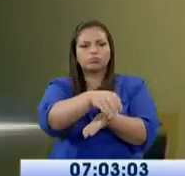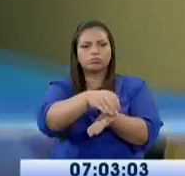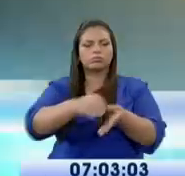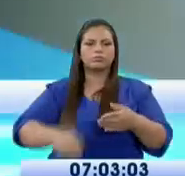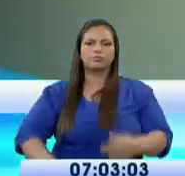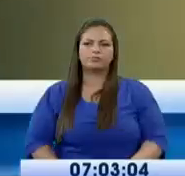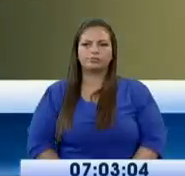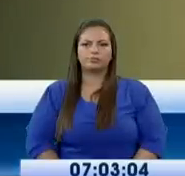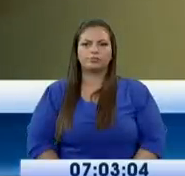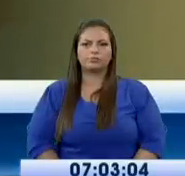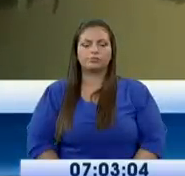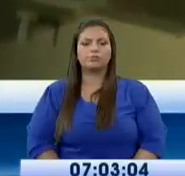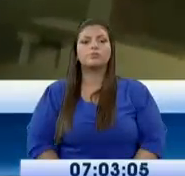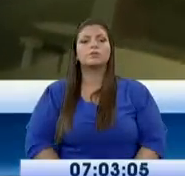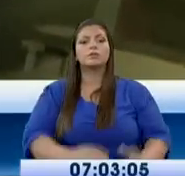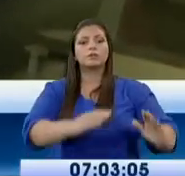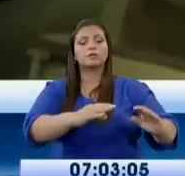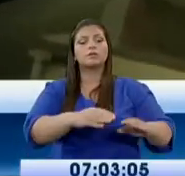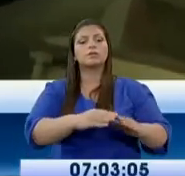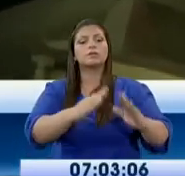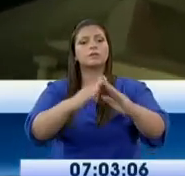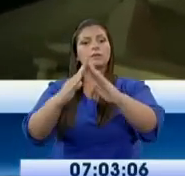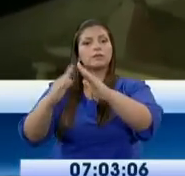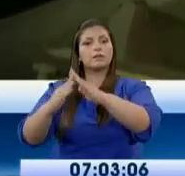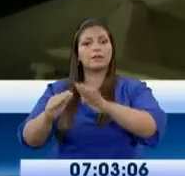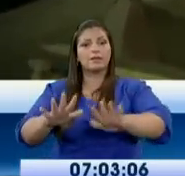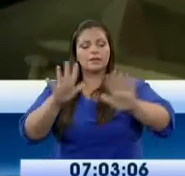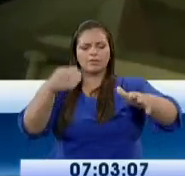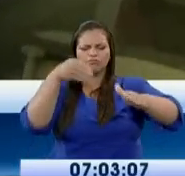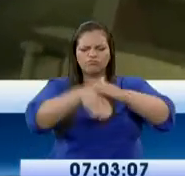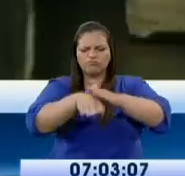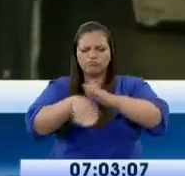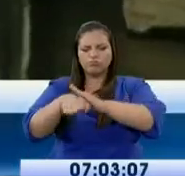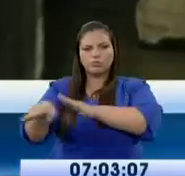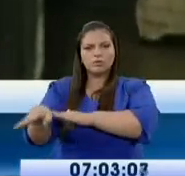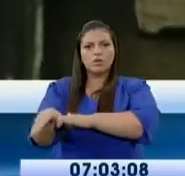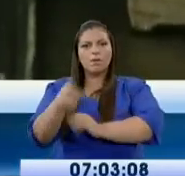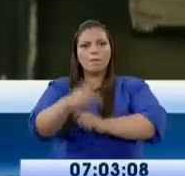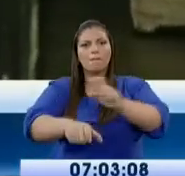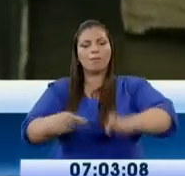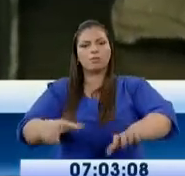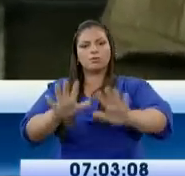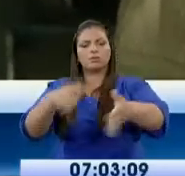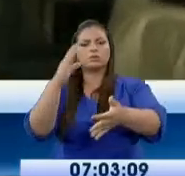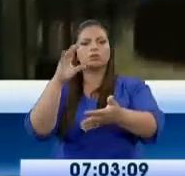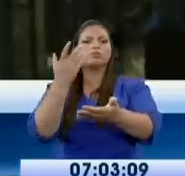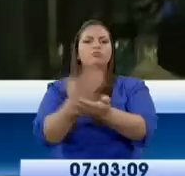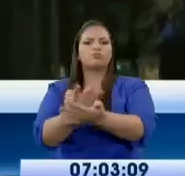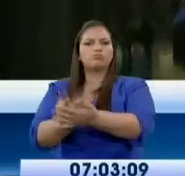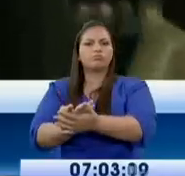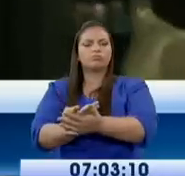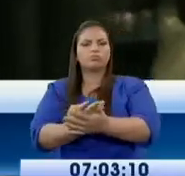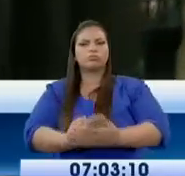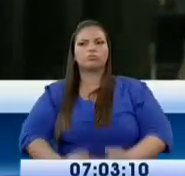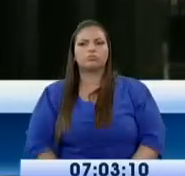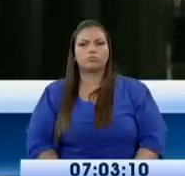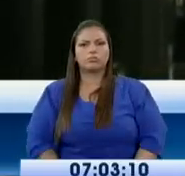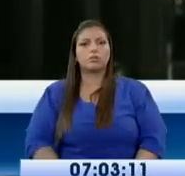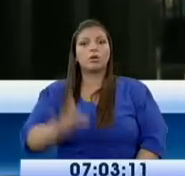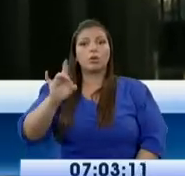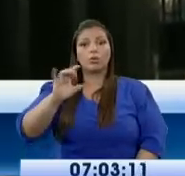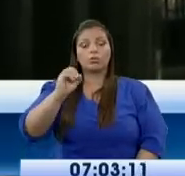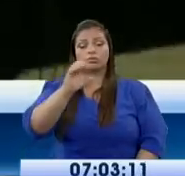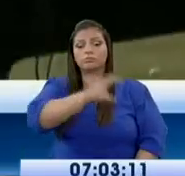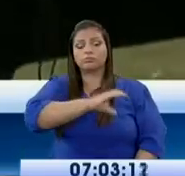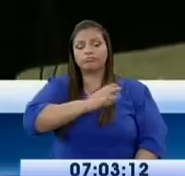total de 10 inmuebles fueron allanados y 10 personas detenidas. Alrededor de 80 miembros policiales participaron en esta acción